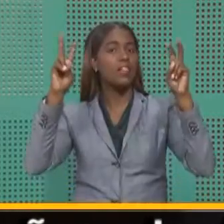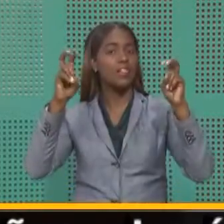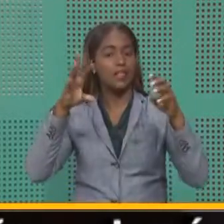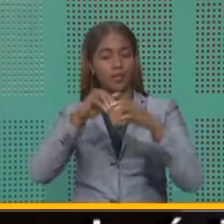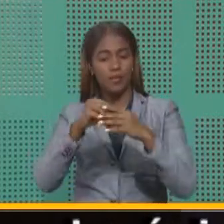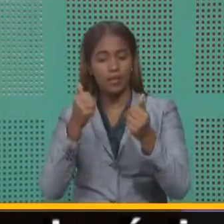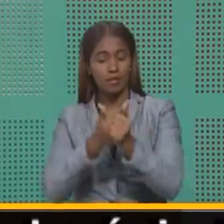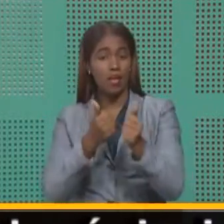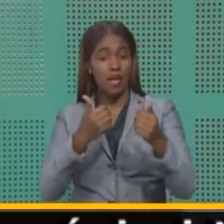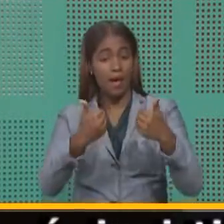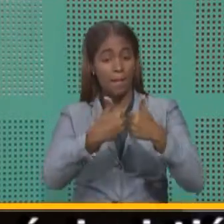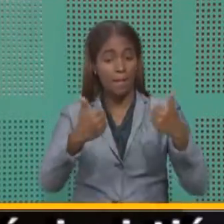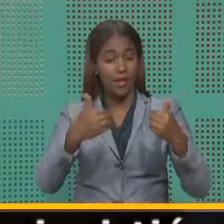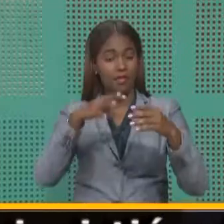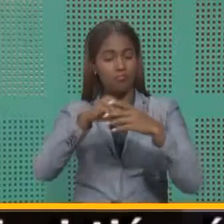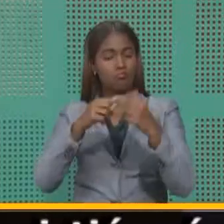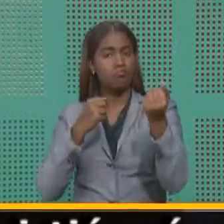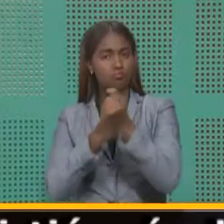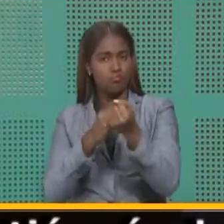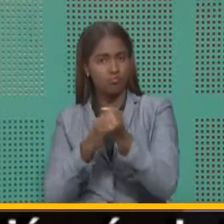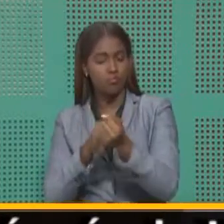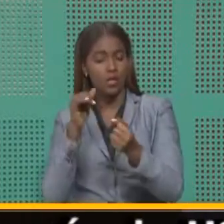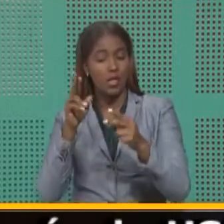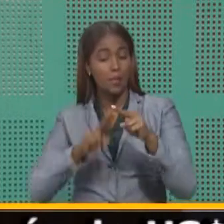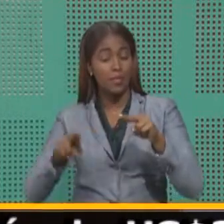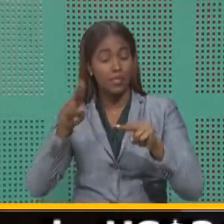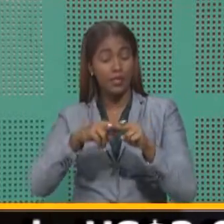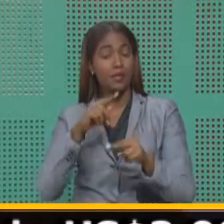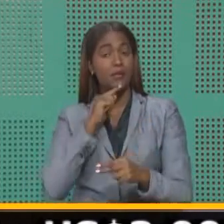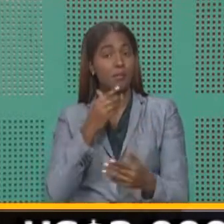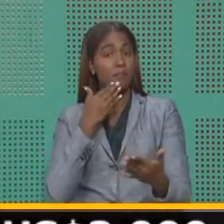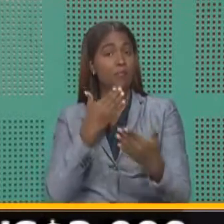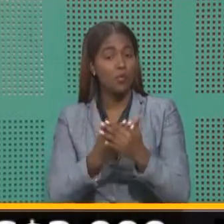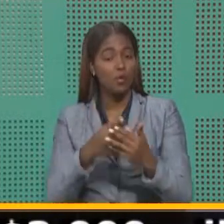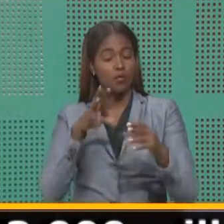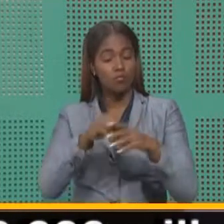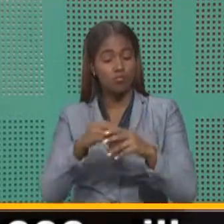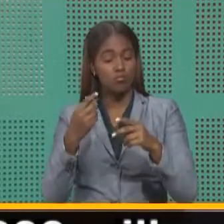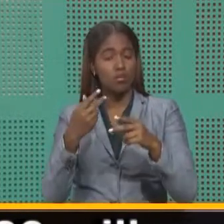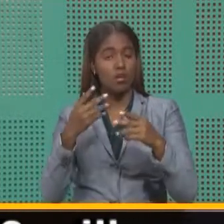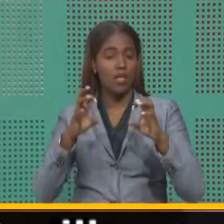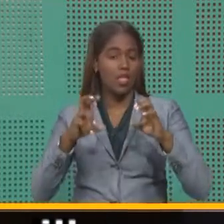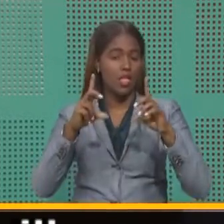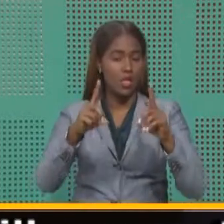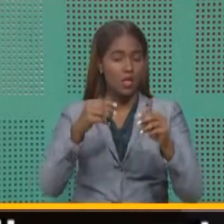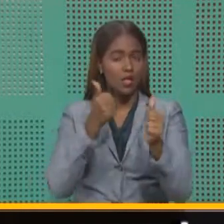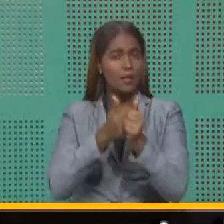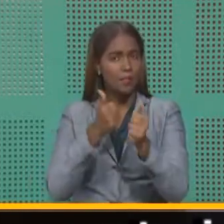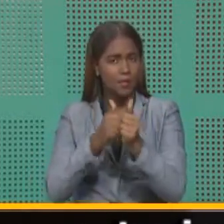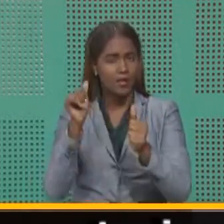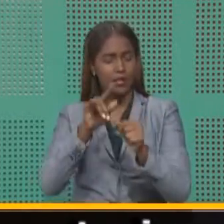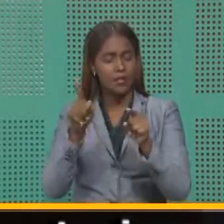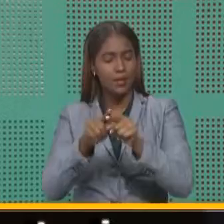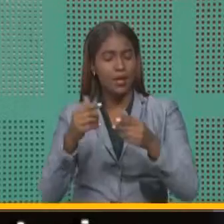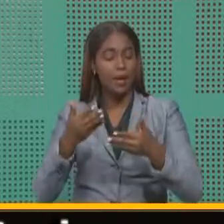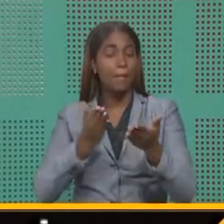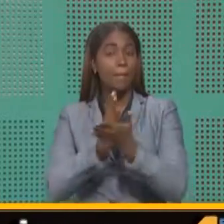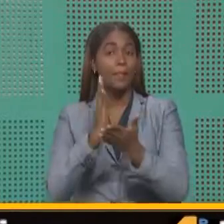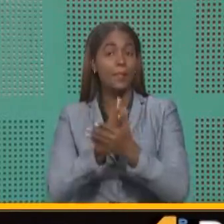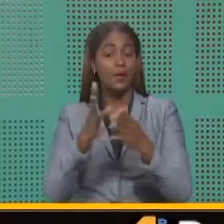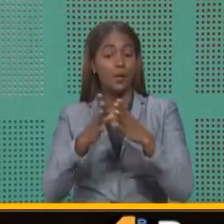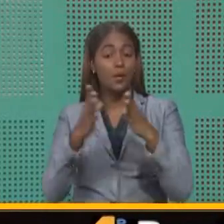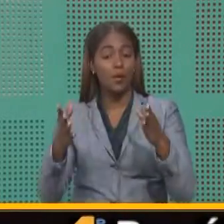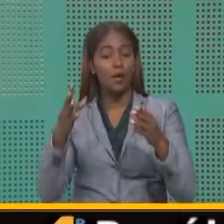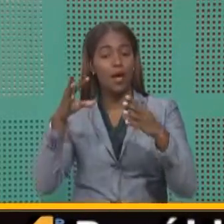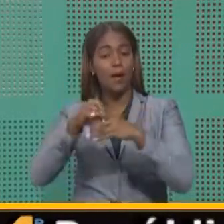particularmente en cobertura ha aumentado significativamente la cobertura educativa en los últimos años y esto ha permitido que el número de la